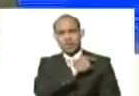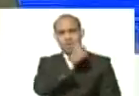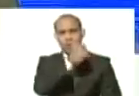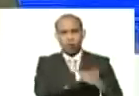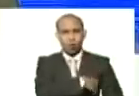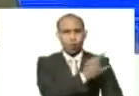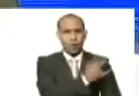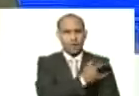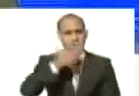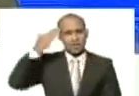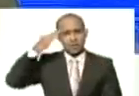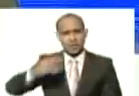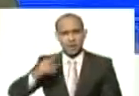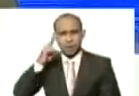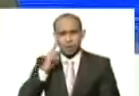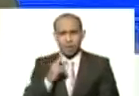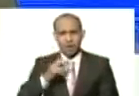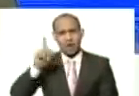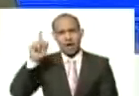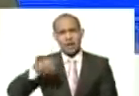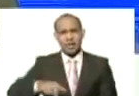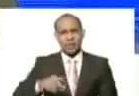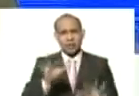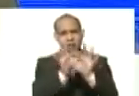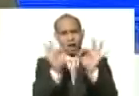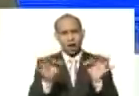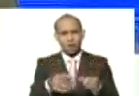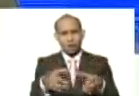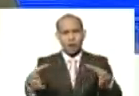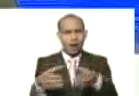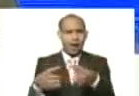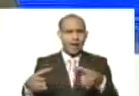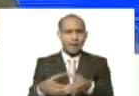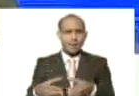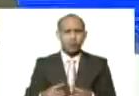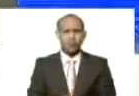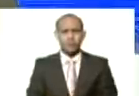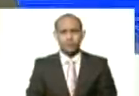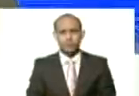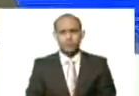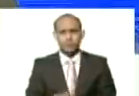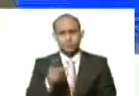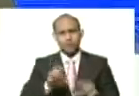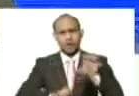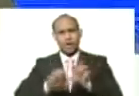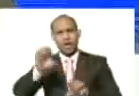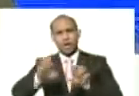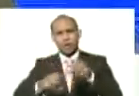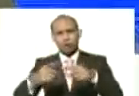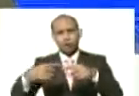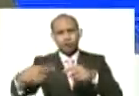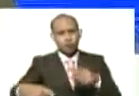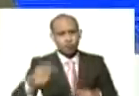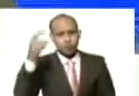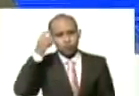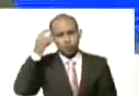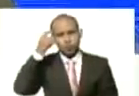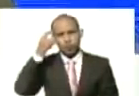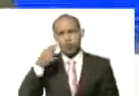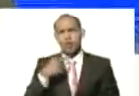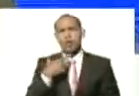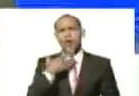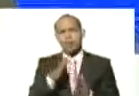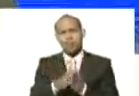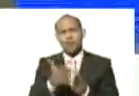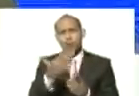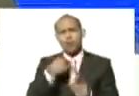Bolivariana, también como parte de este equipo de evaluación permanente, me diera su